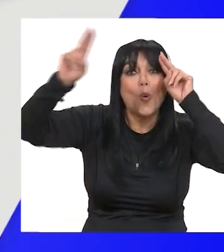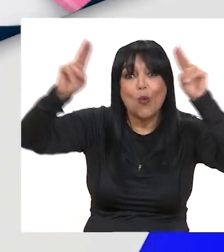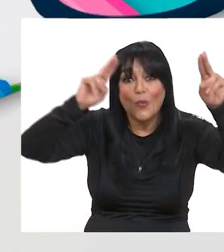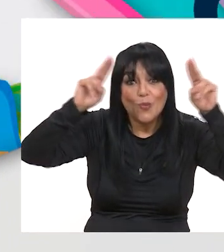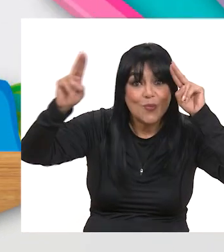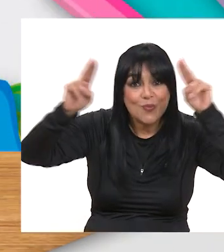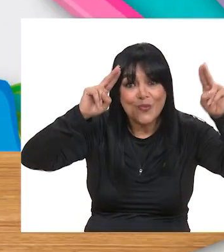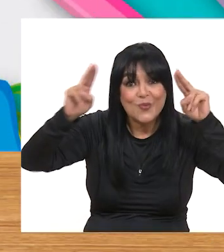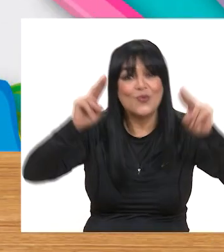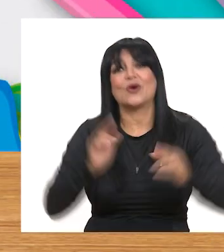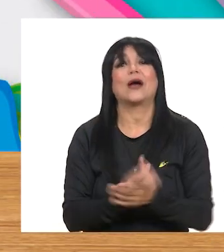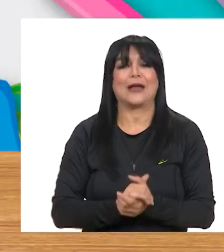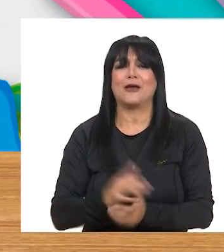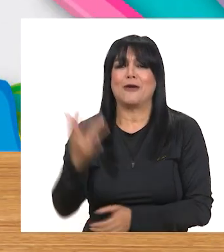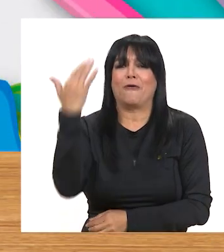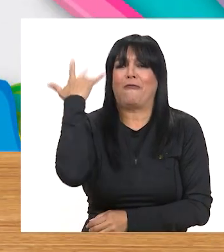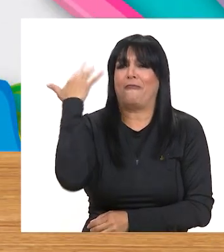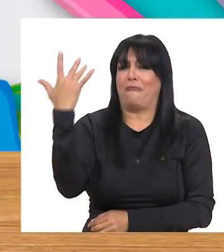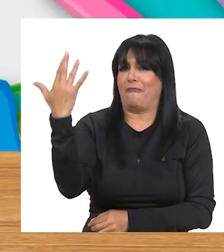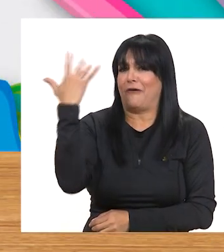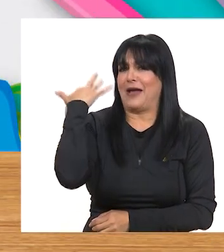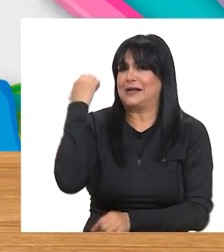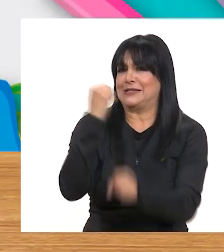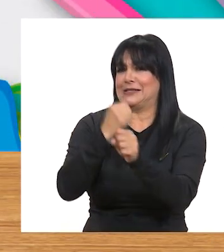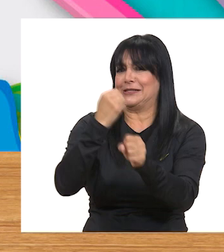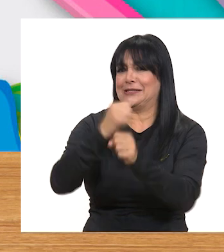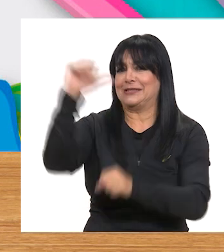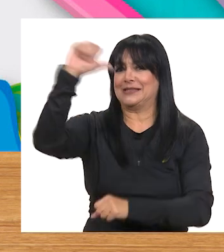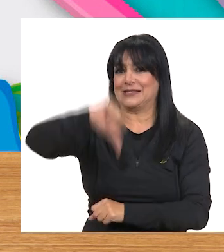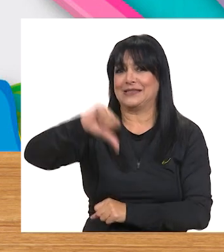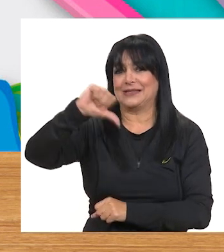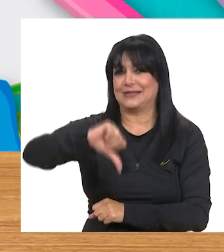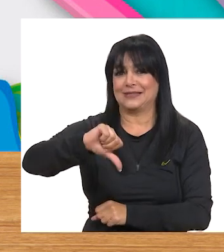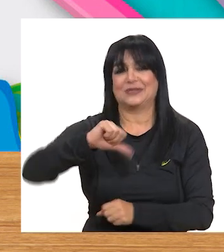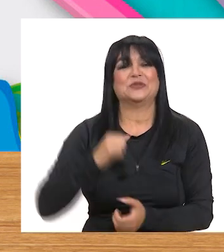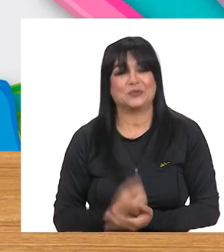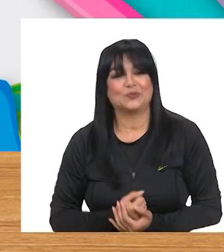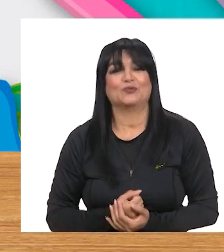¡Hola, hola! ¡Qué fácil el trabajo de hoy!